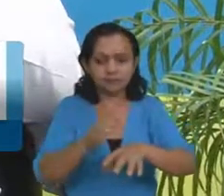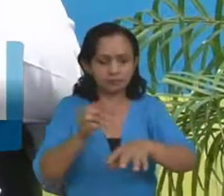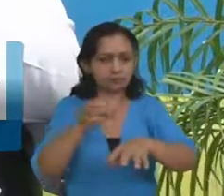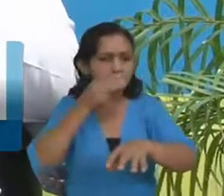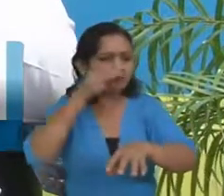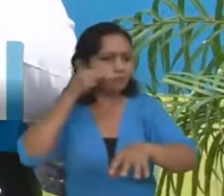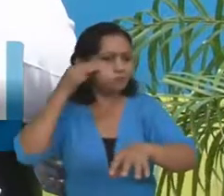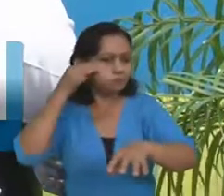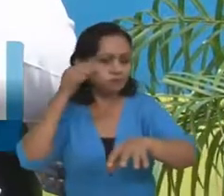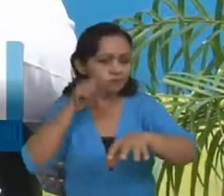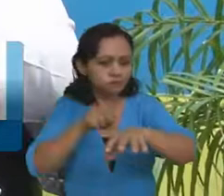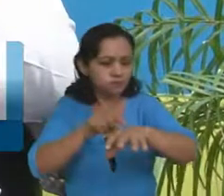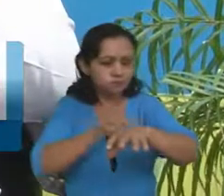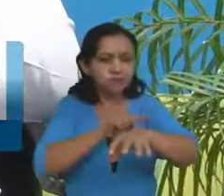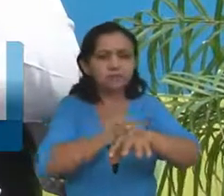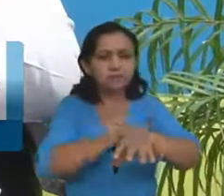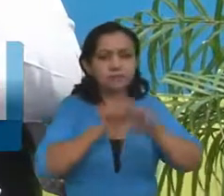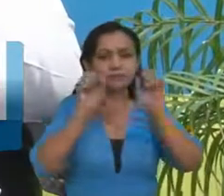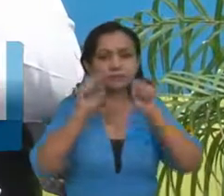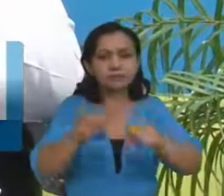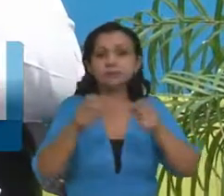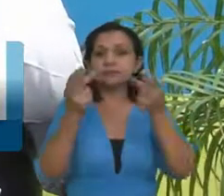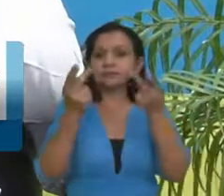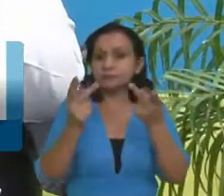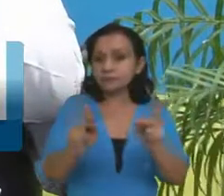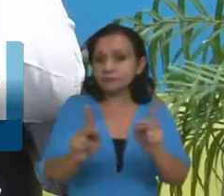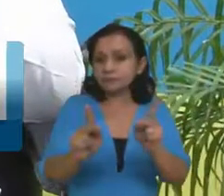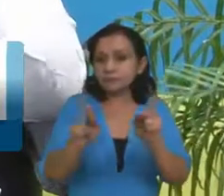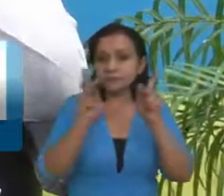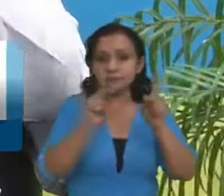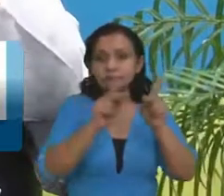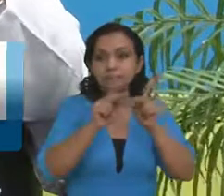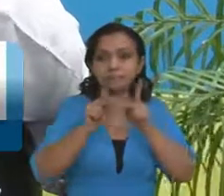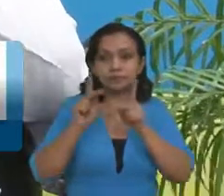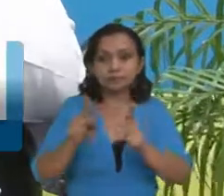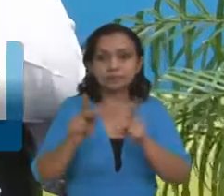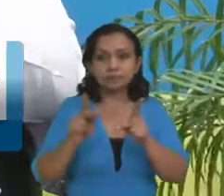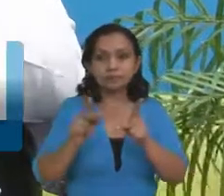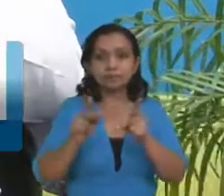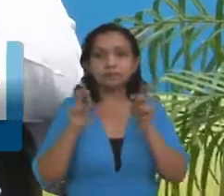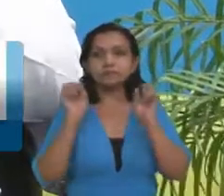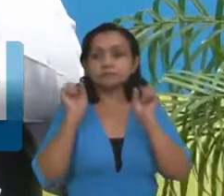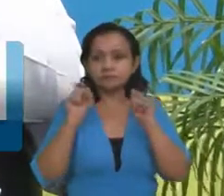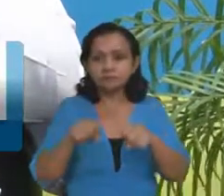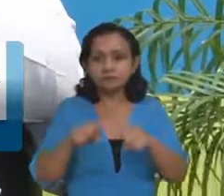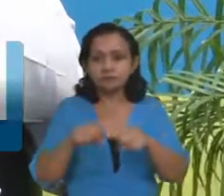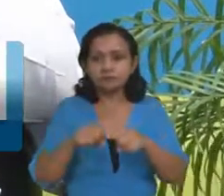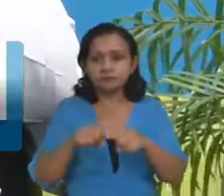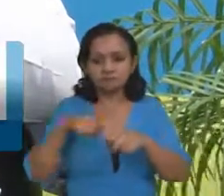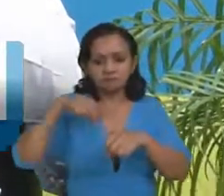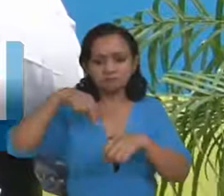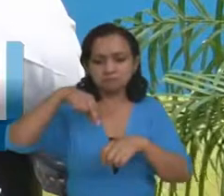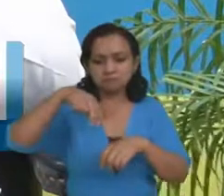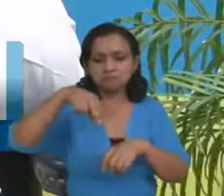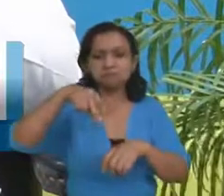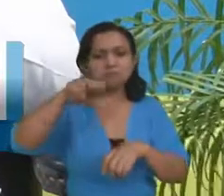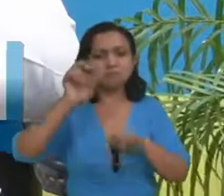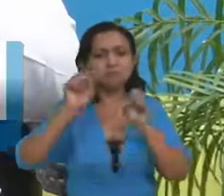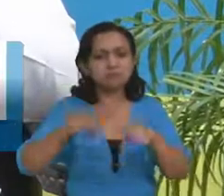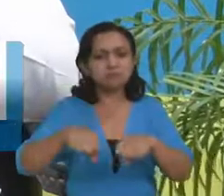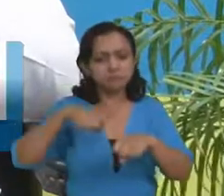moretones. Sin embargo, el paciente es capaz de caminar,